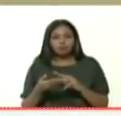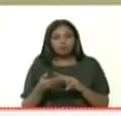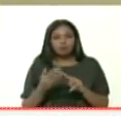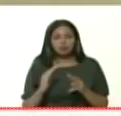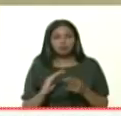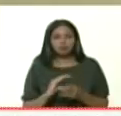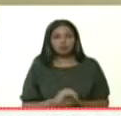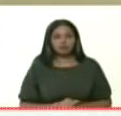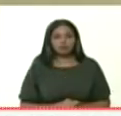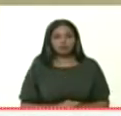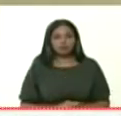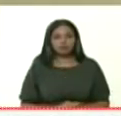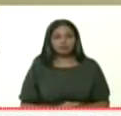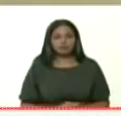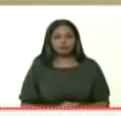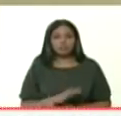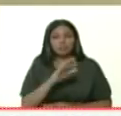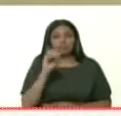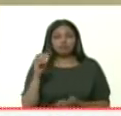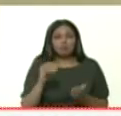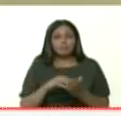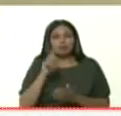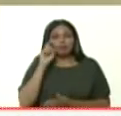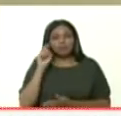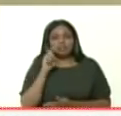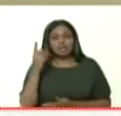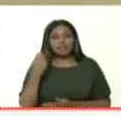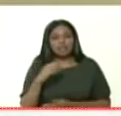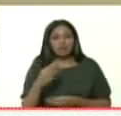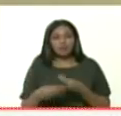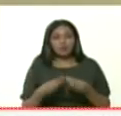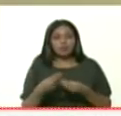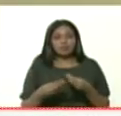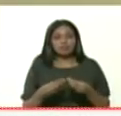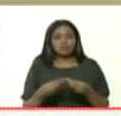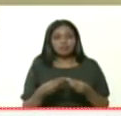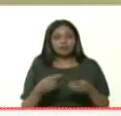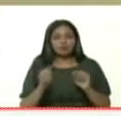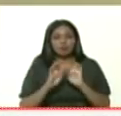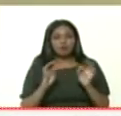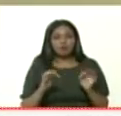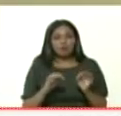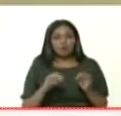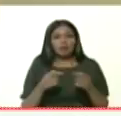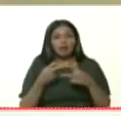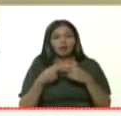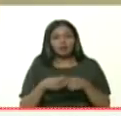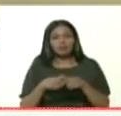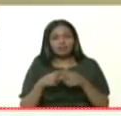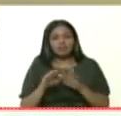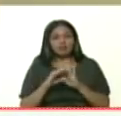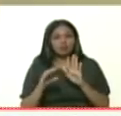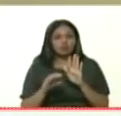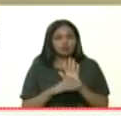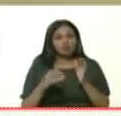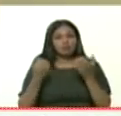que esas 500.000 embarazadas tengan su tratamiento, sus talleres, sus cursos, su